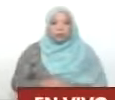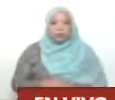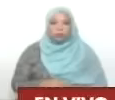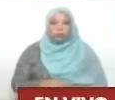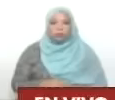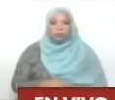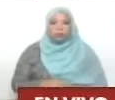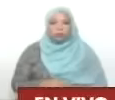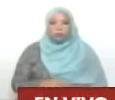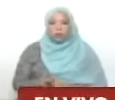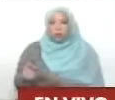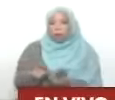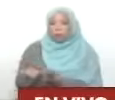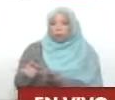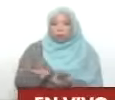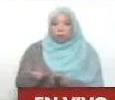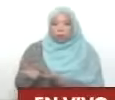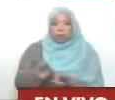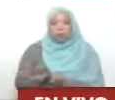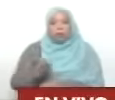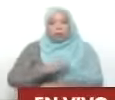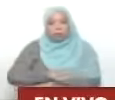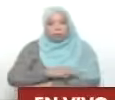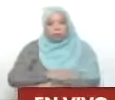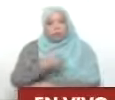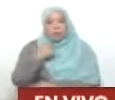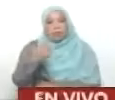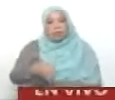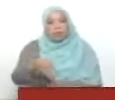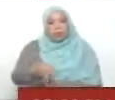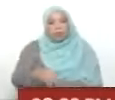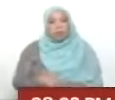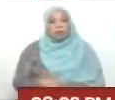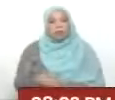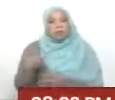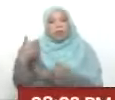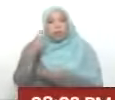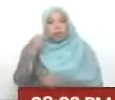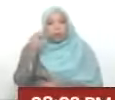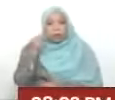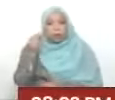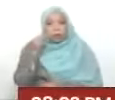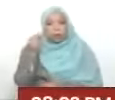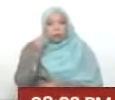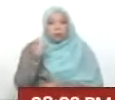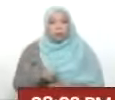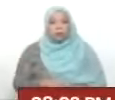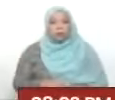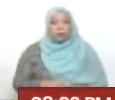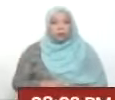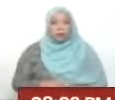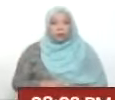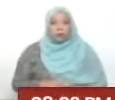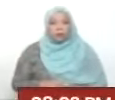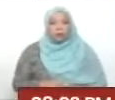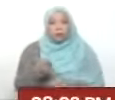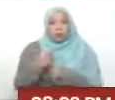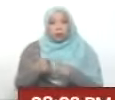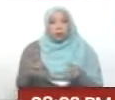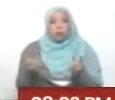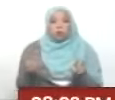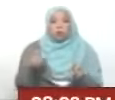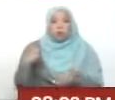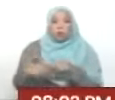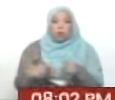Creo que tú tienes la preparación, la moral, la honestidad, la experiencia para una nueva